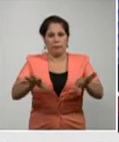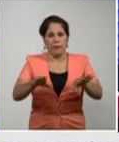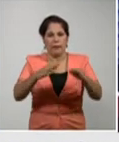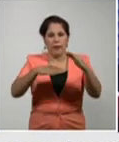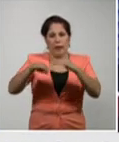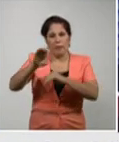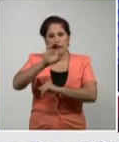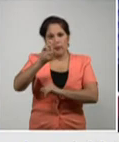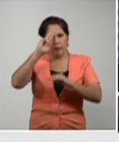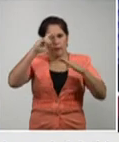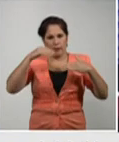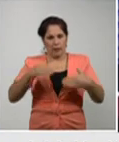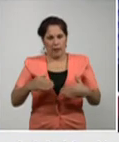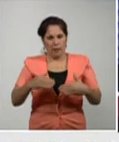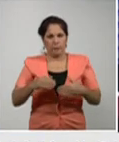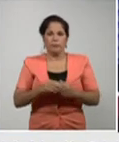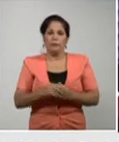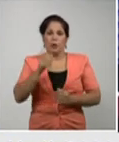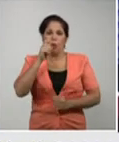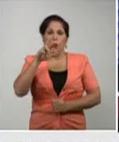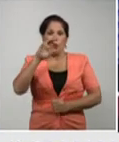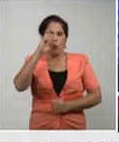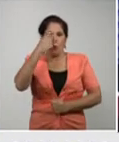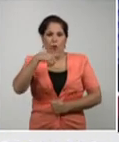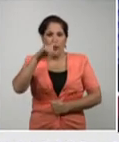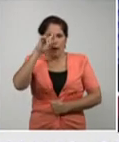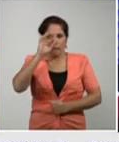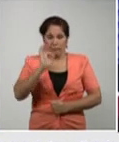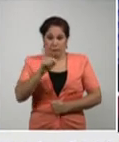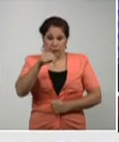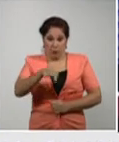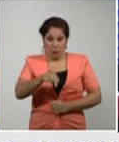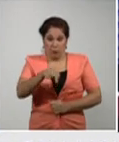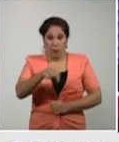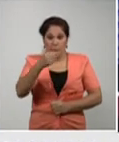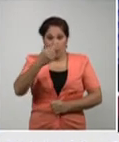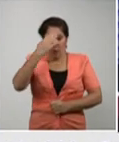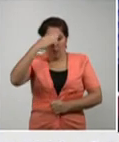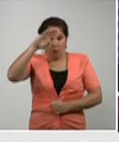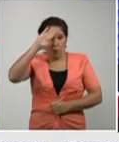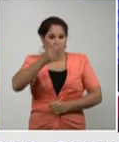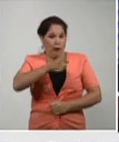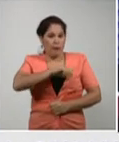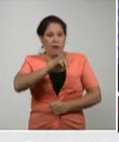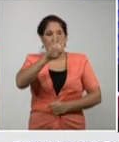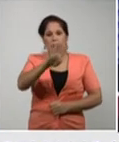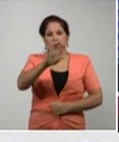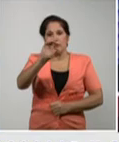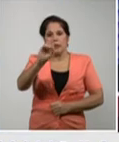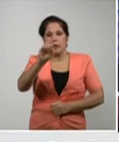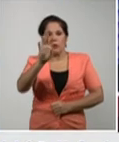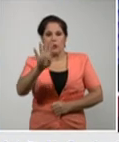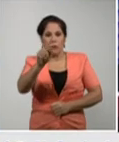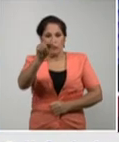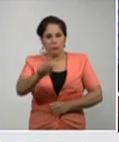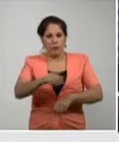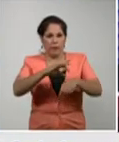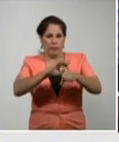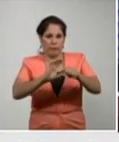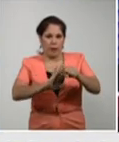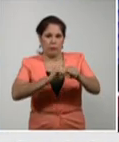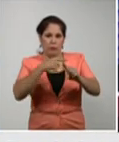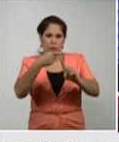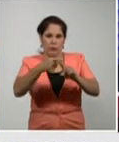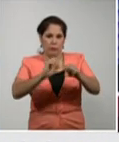de Salud Pública, el doctor Francisco Durán. Cuba registró en el día de ayer 405 nuevos casos positivos a